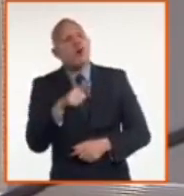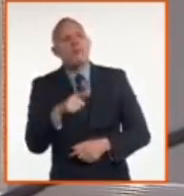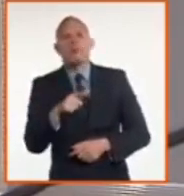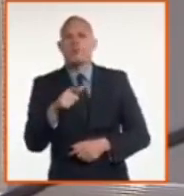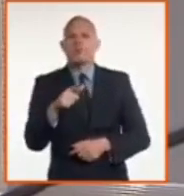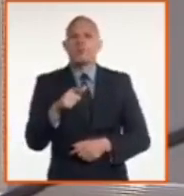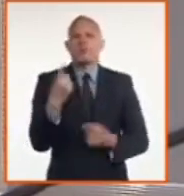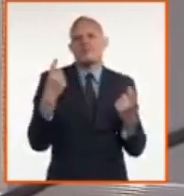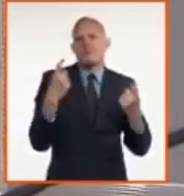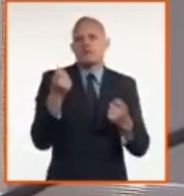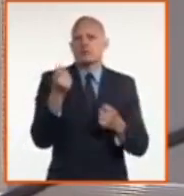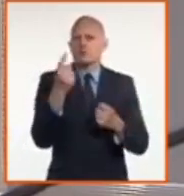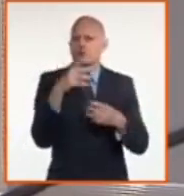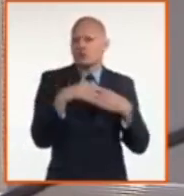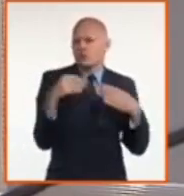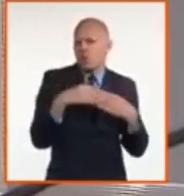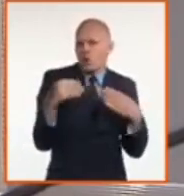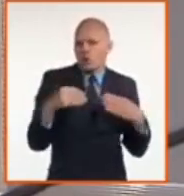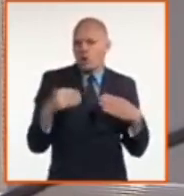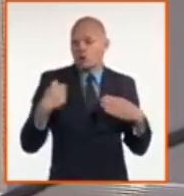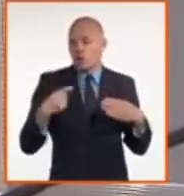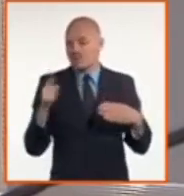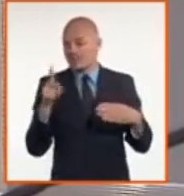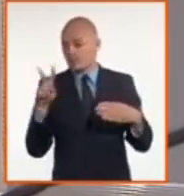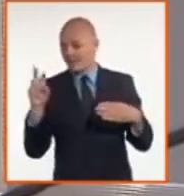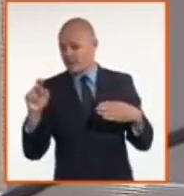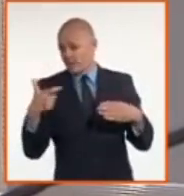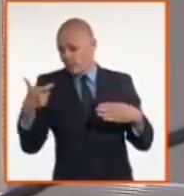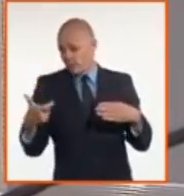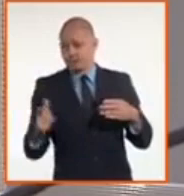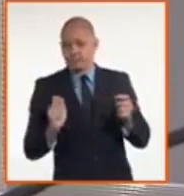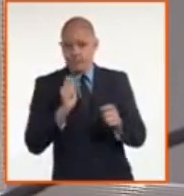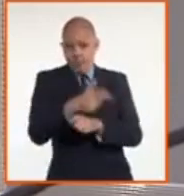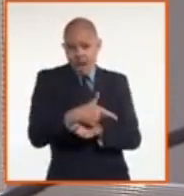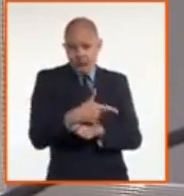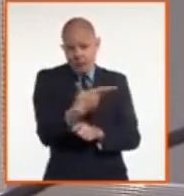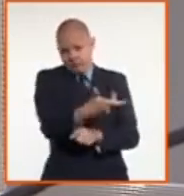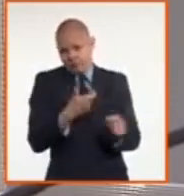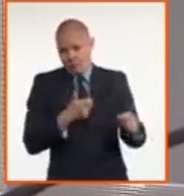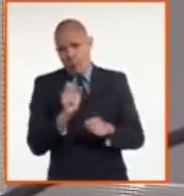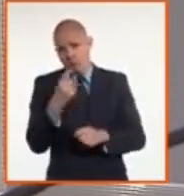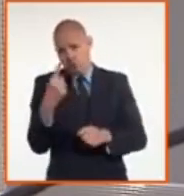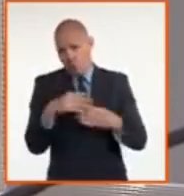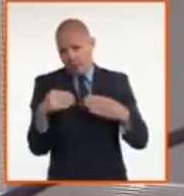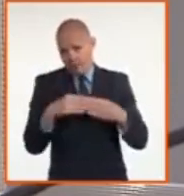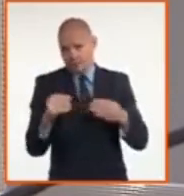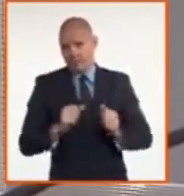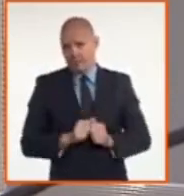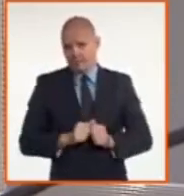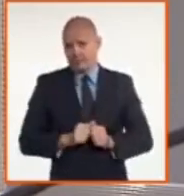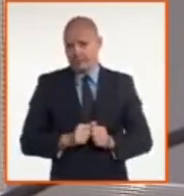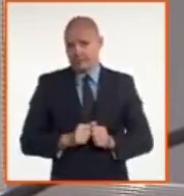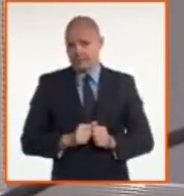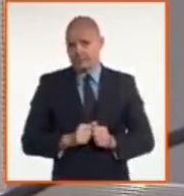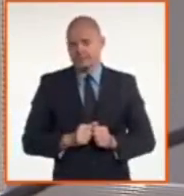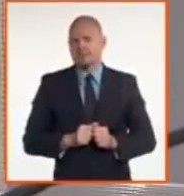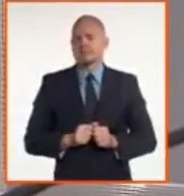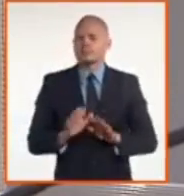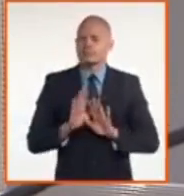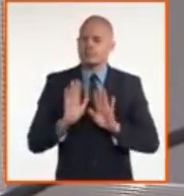implementan y ahora hay que dejar claro que cadeca